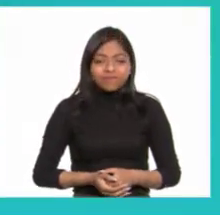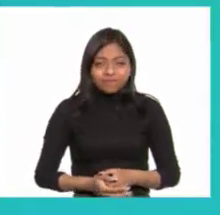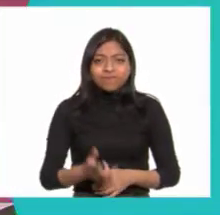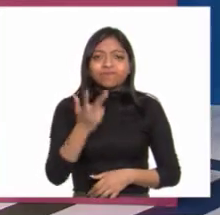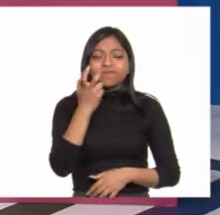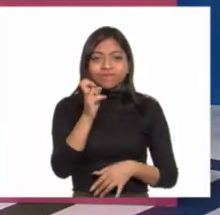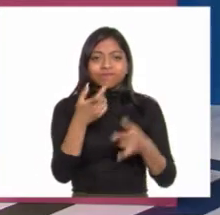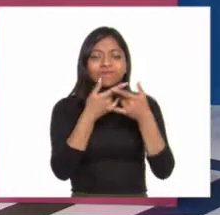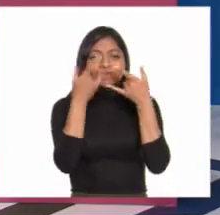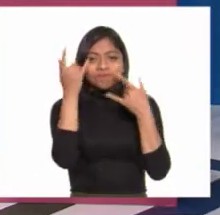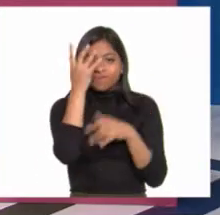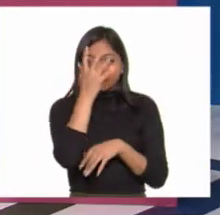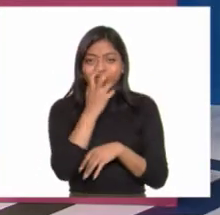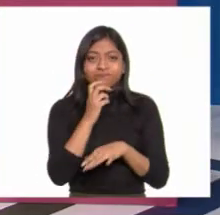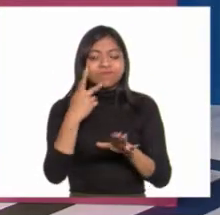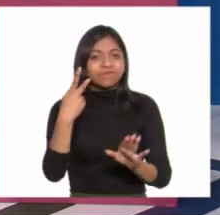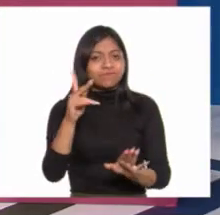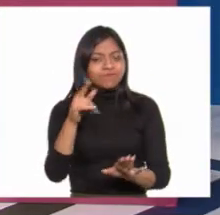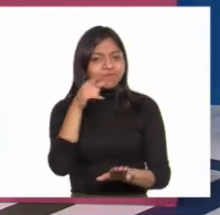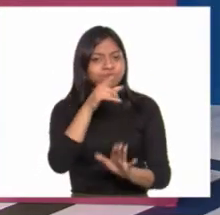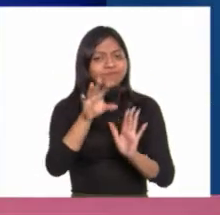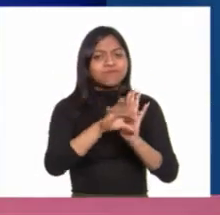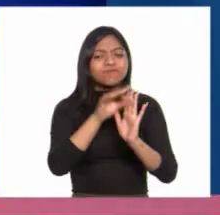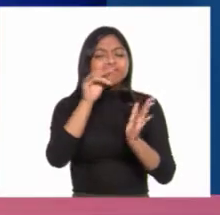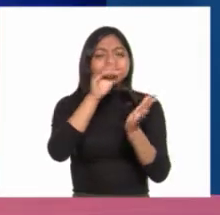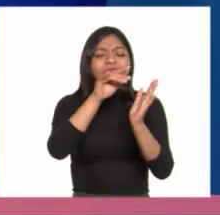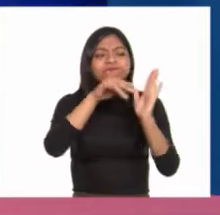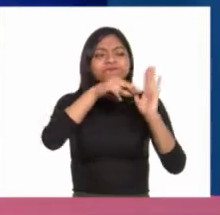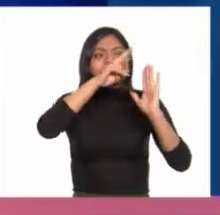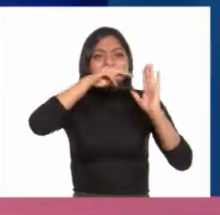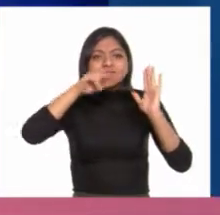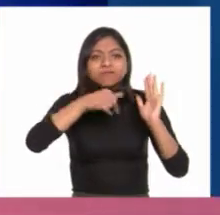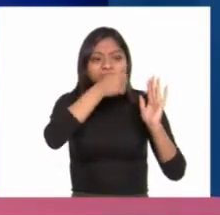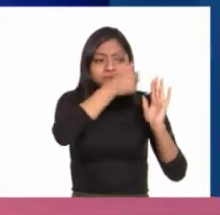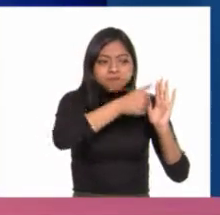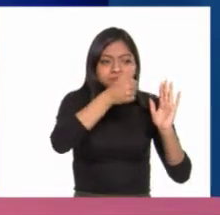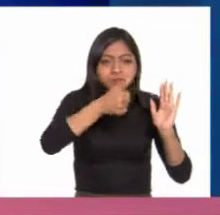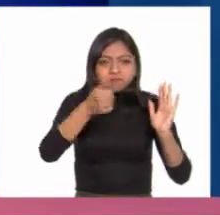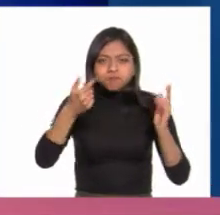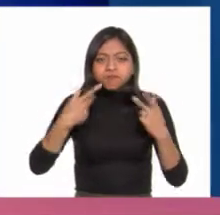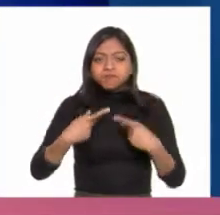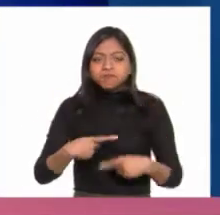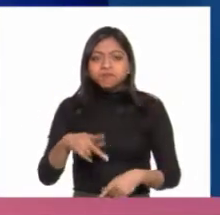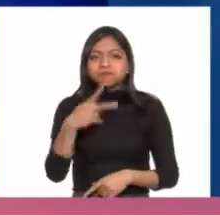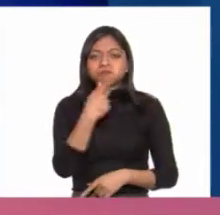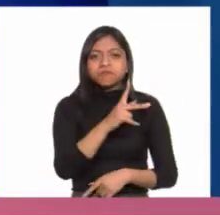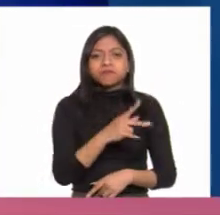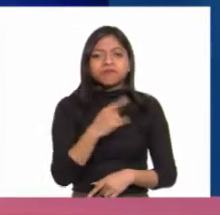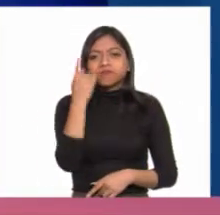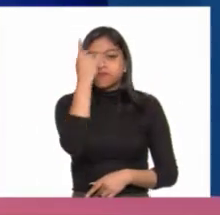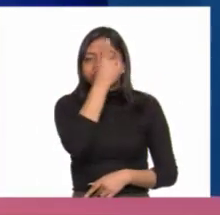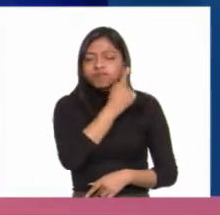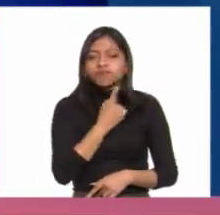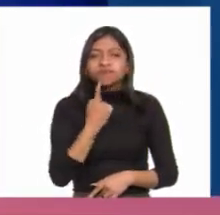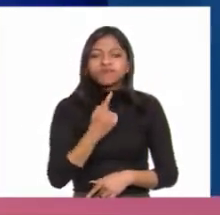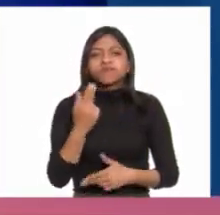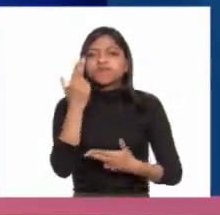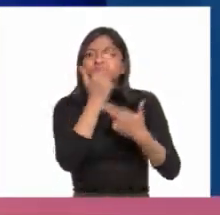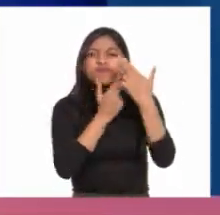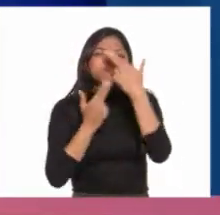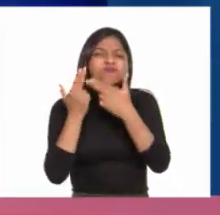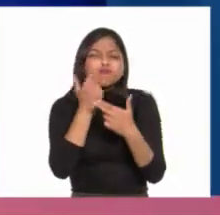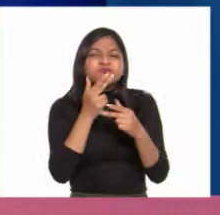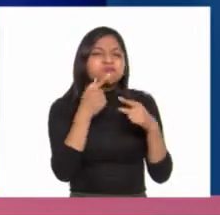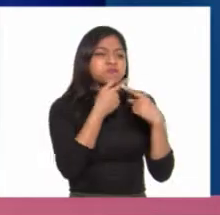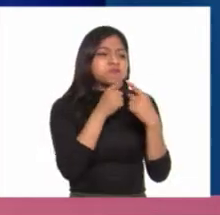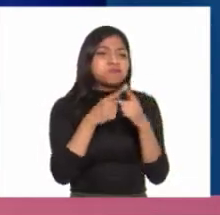muy triste, profe, pero en este cuadro cada uno de los pasajeros tiene distinto estado de ánimo. No todos